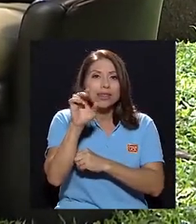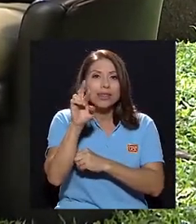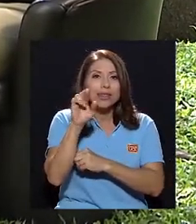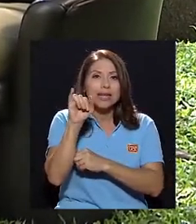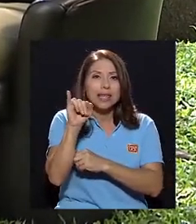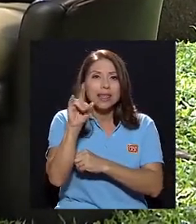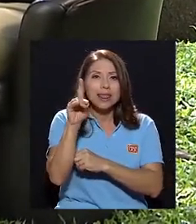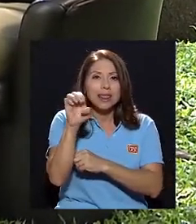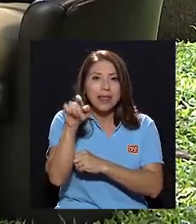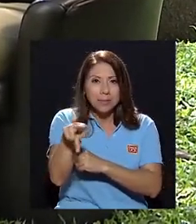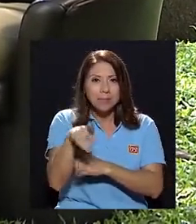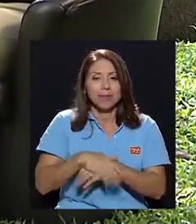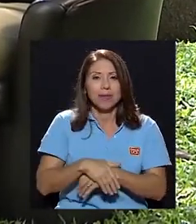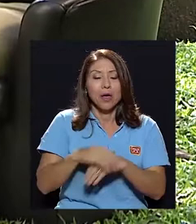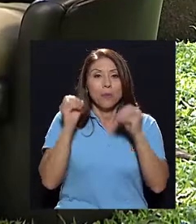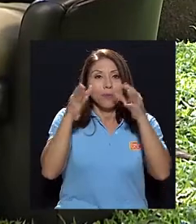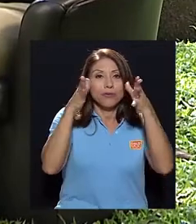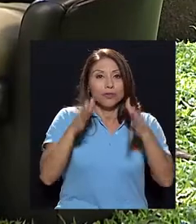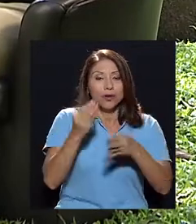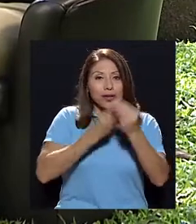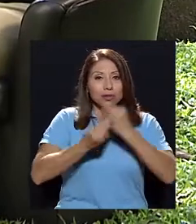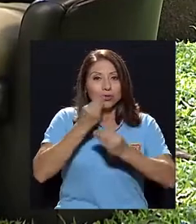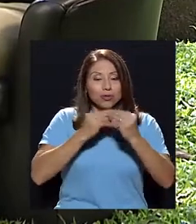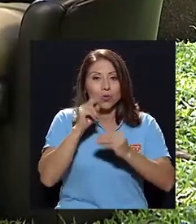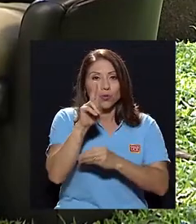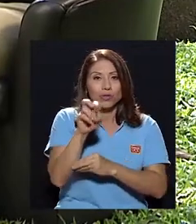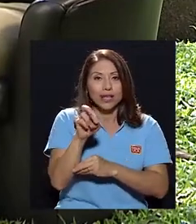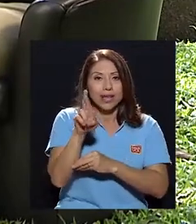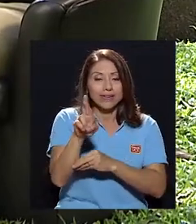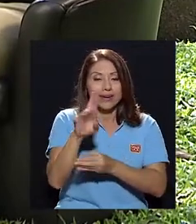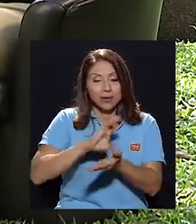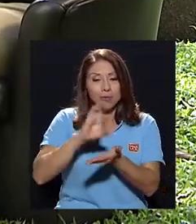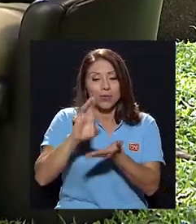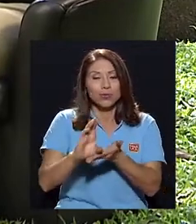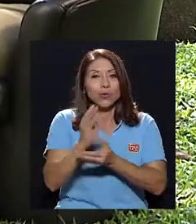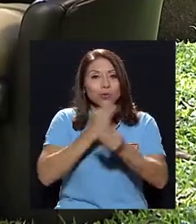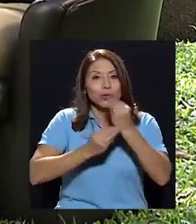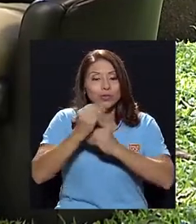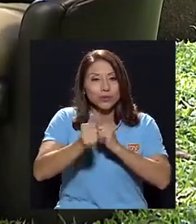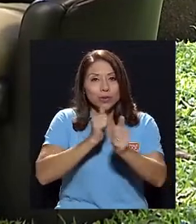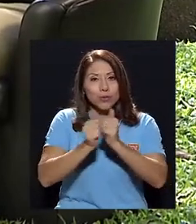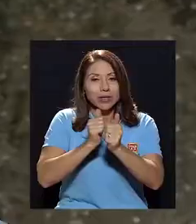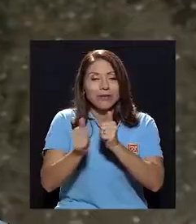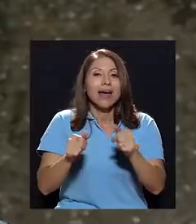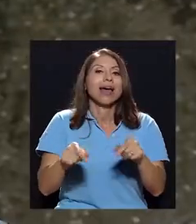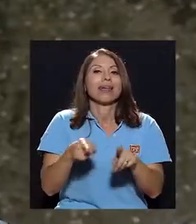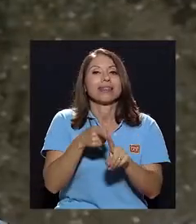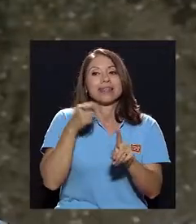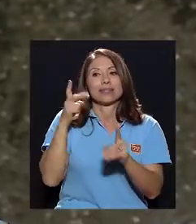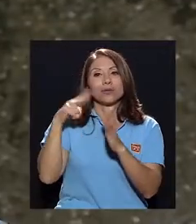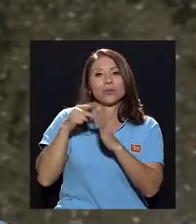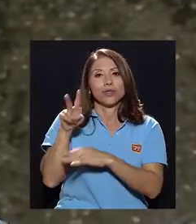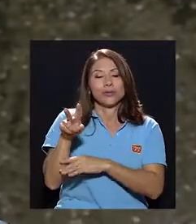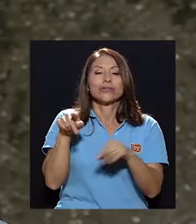Escuela de Nutrición de la UCR e imparte el curso de Nutrición Deportiva. Además de eso, cuenta con